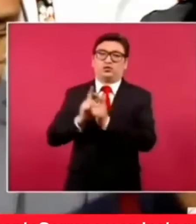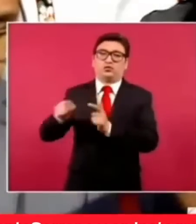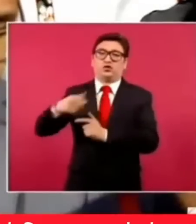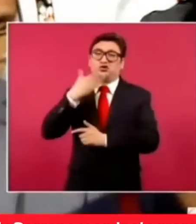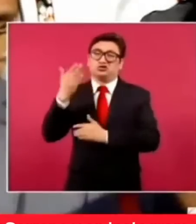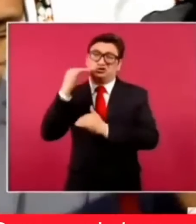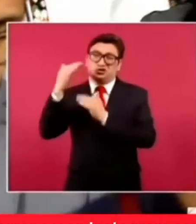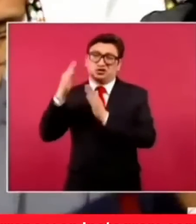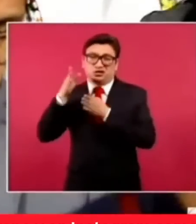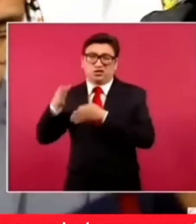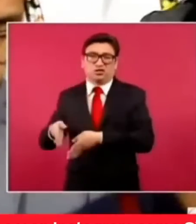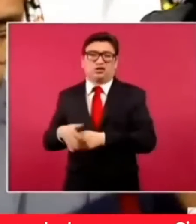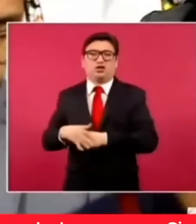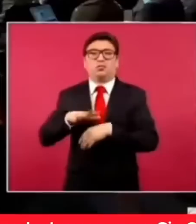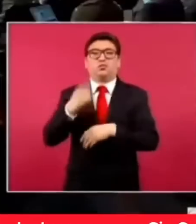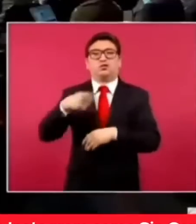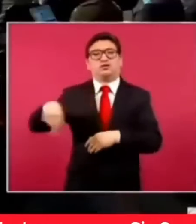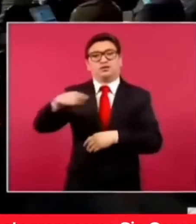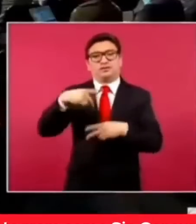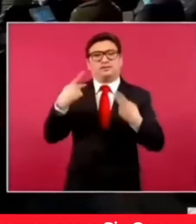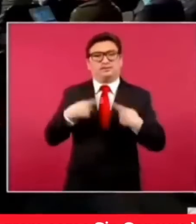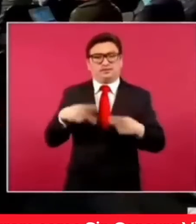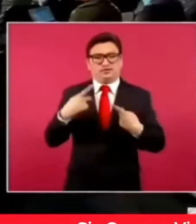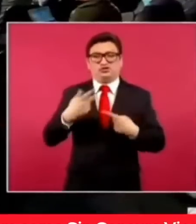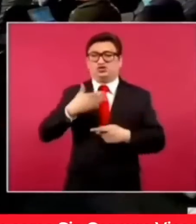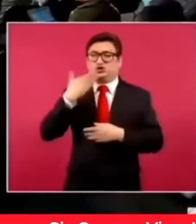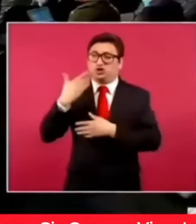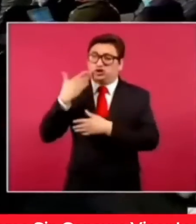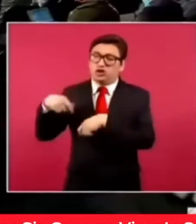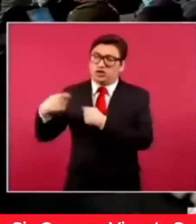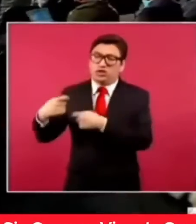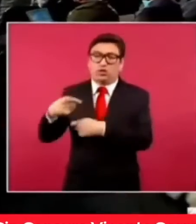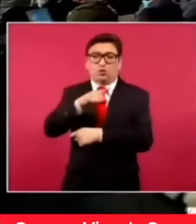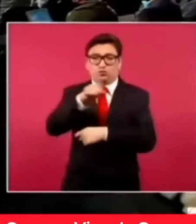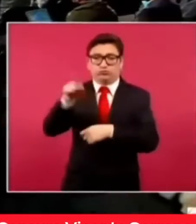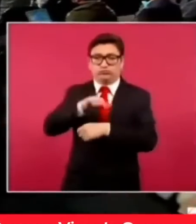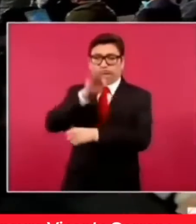porque los conservadores que defienden ustedes